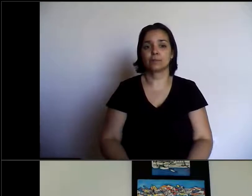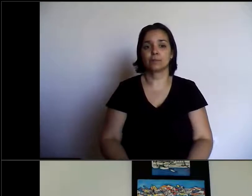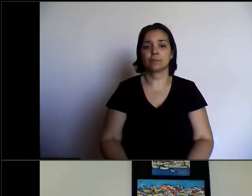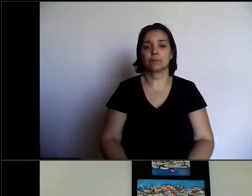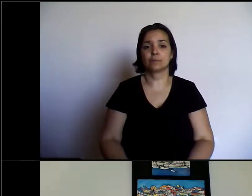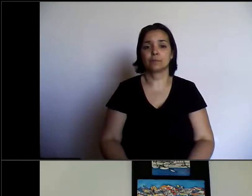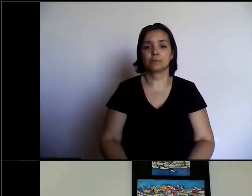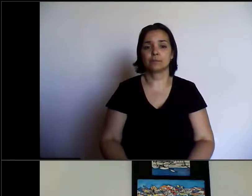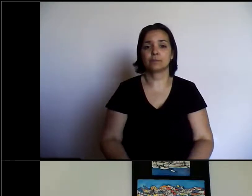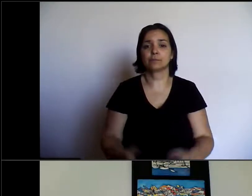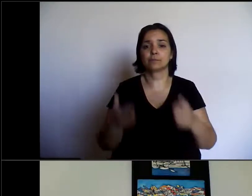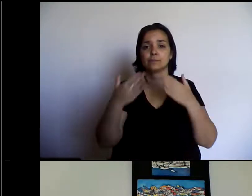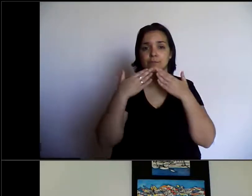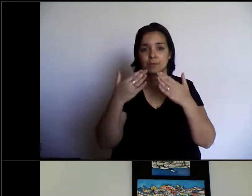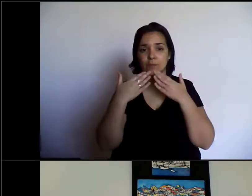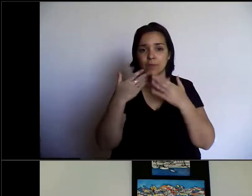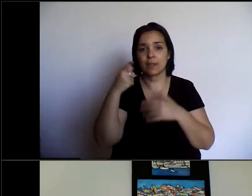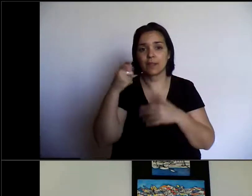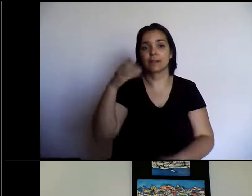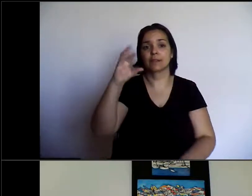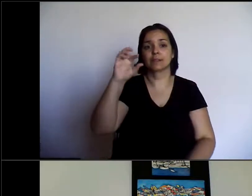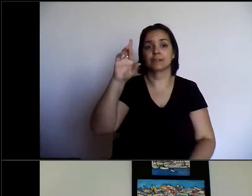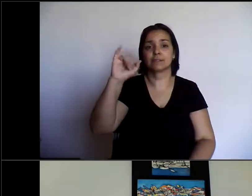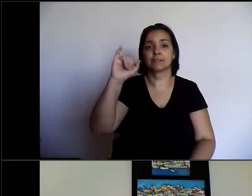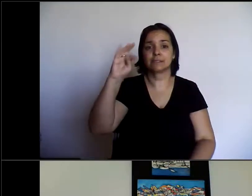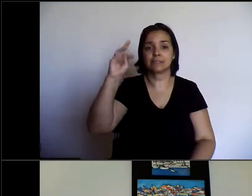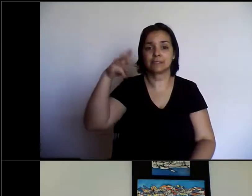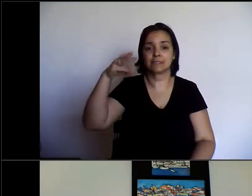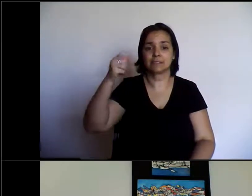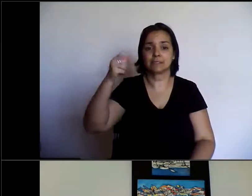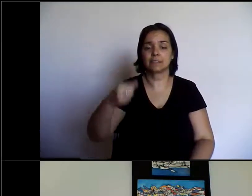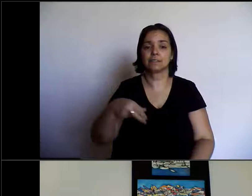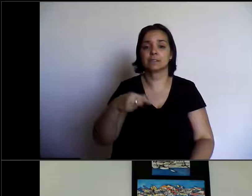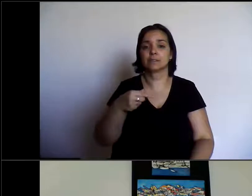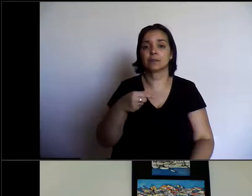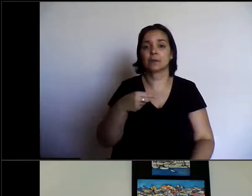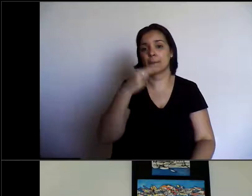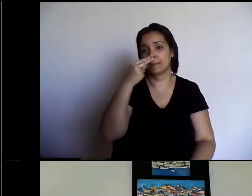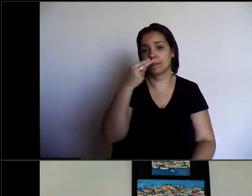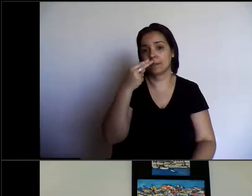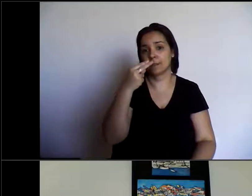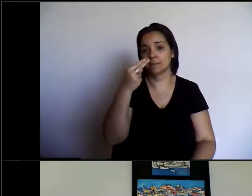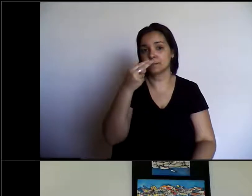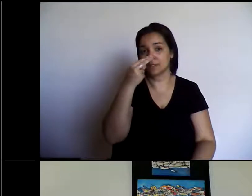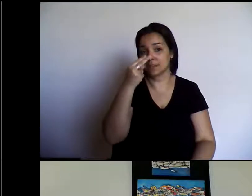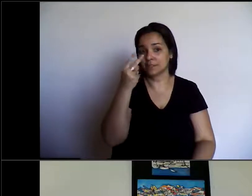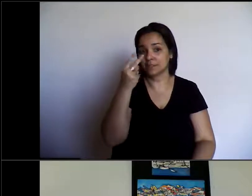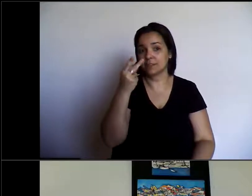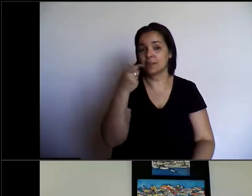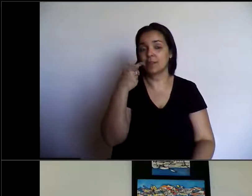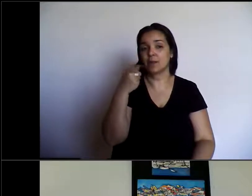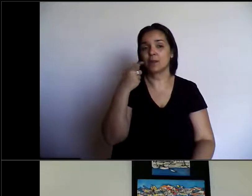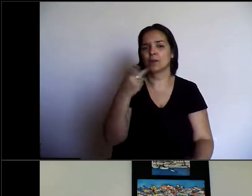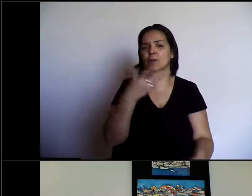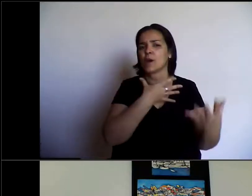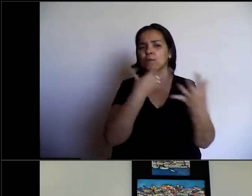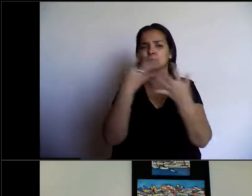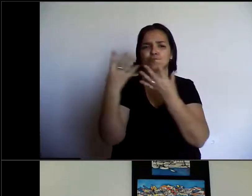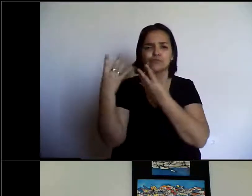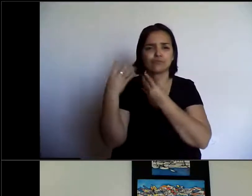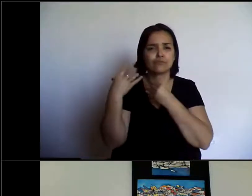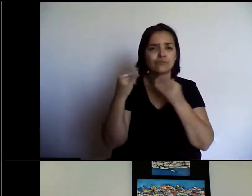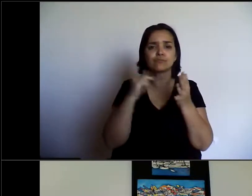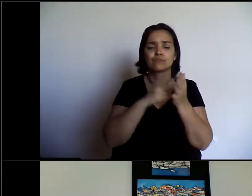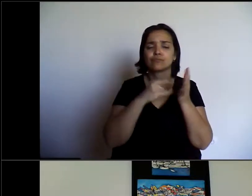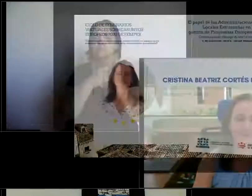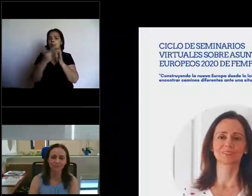Muchas gracias a ti, Cristina. Nos ha parecido bastante interesante la cantidad de proyectos que se han ejecutado y que se